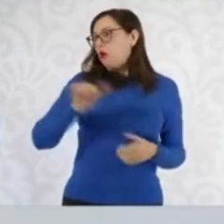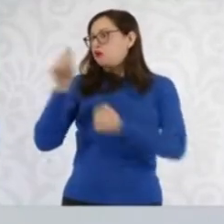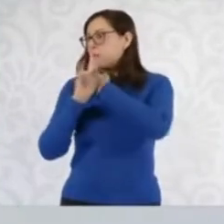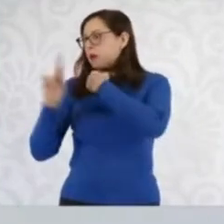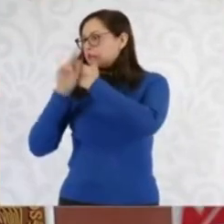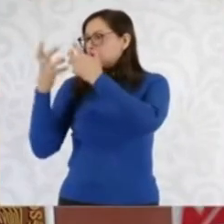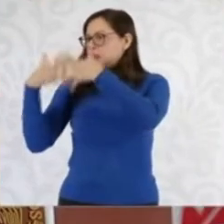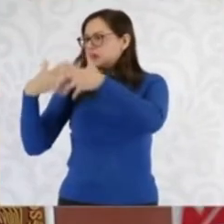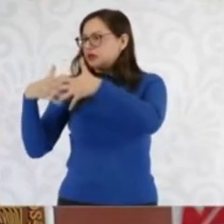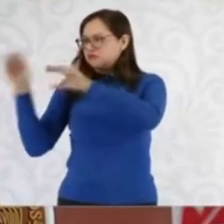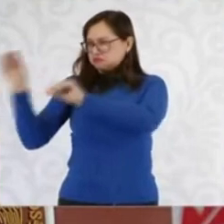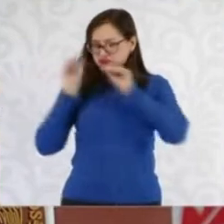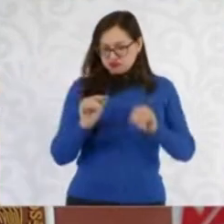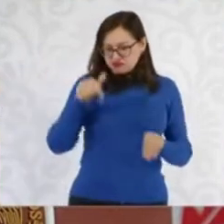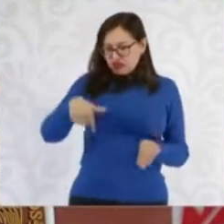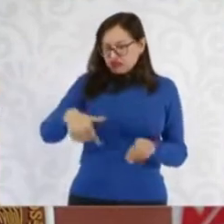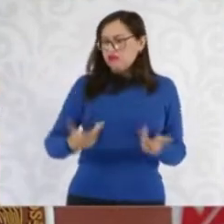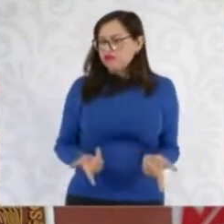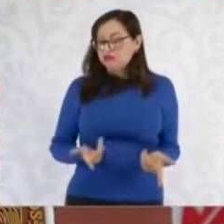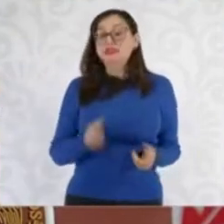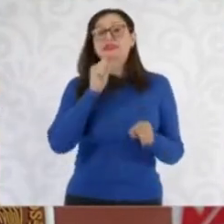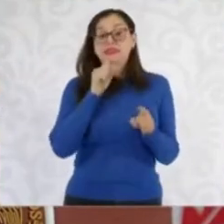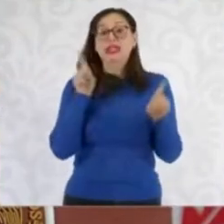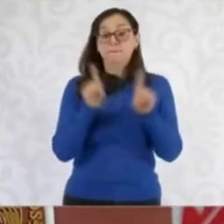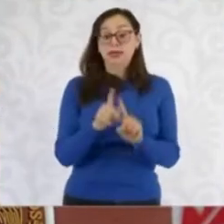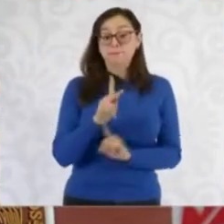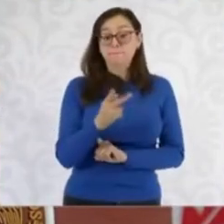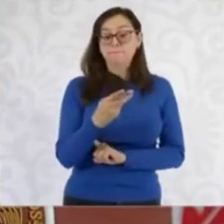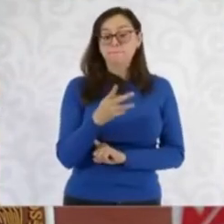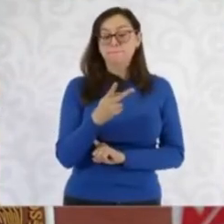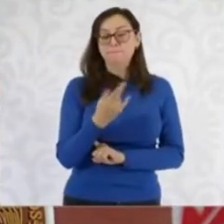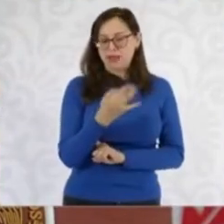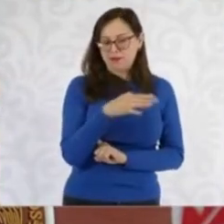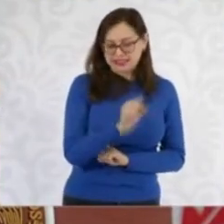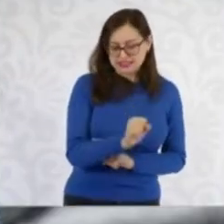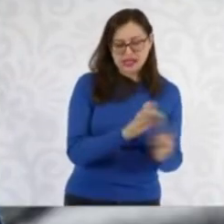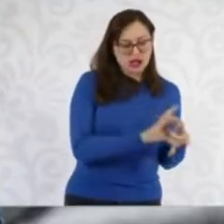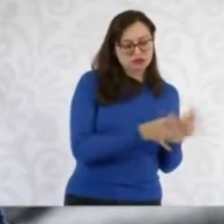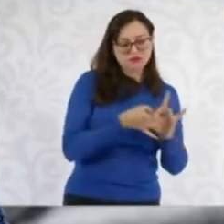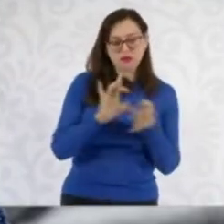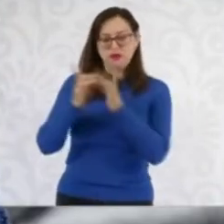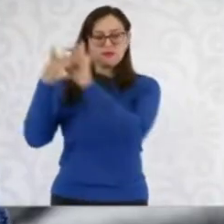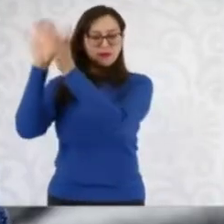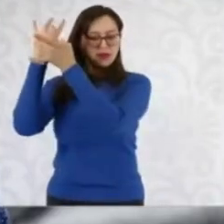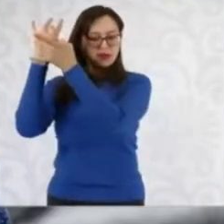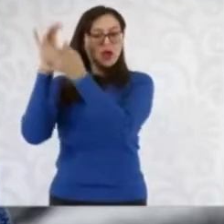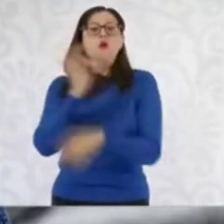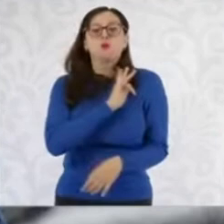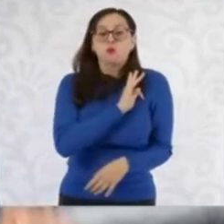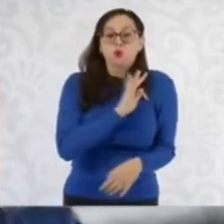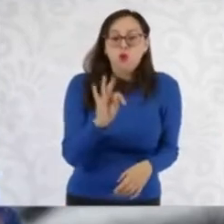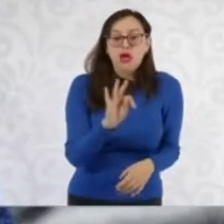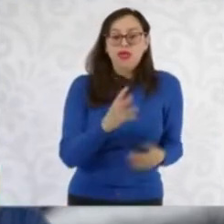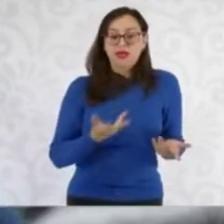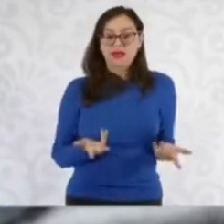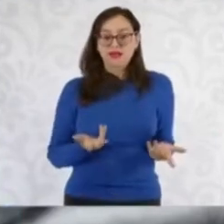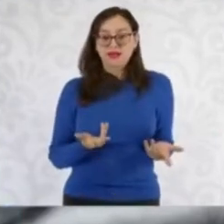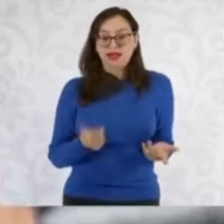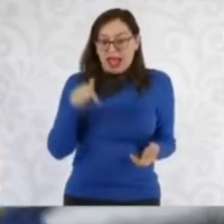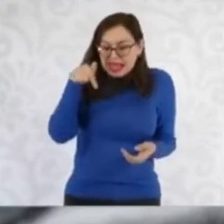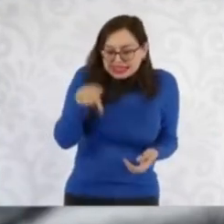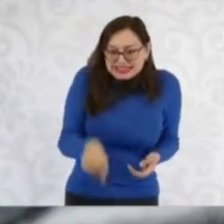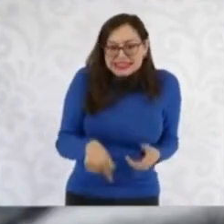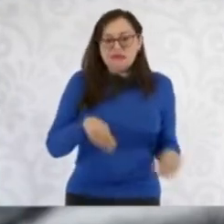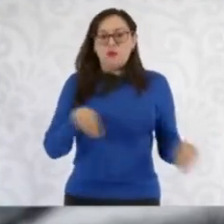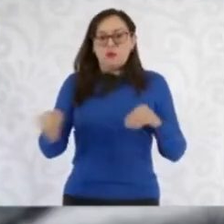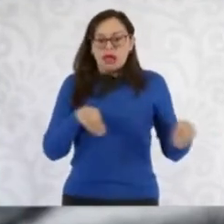se puede ayudar a la cadena para que desde la pequeña microempresa hasta las grandes empresas pues puedan tener estas cadenas productivas que se produzcan aquí,